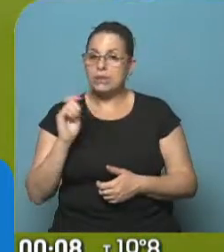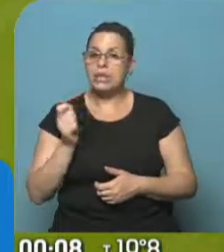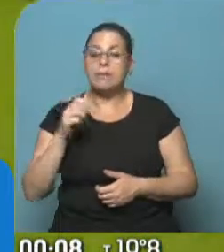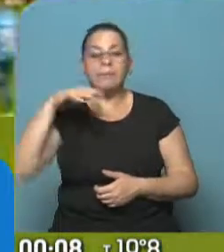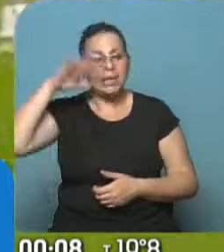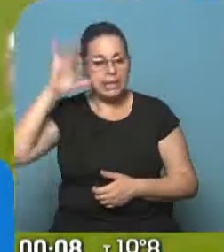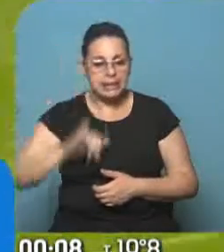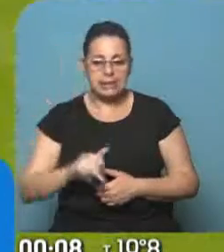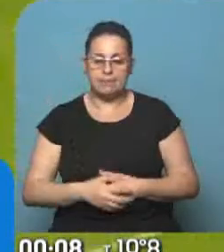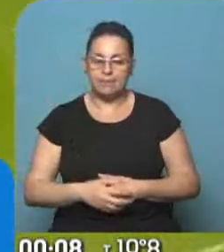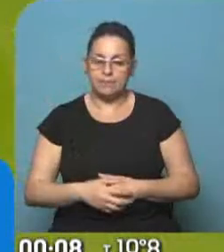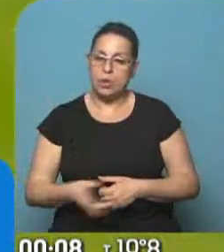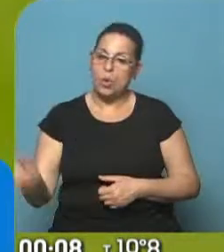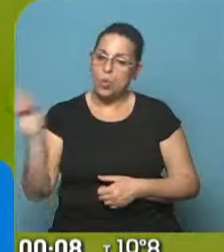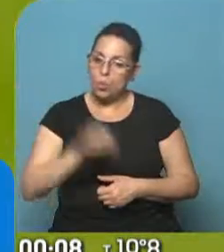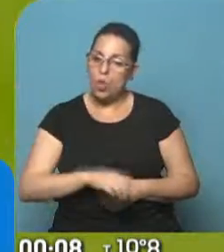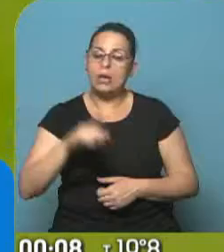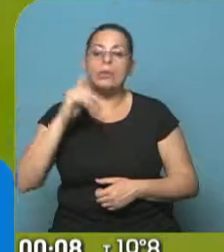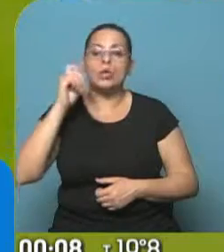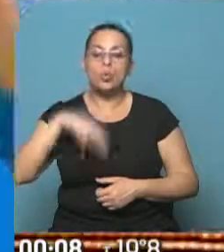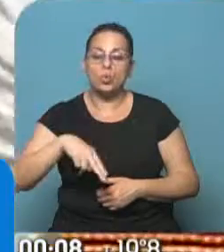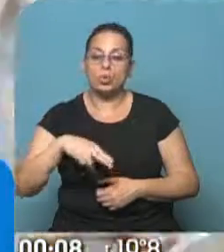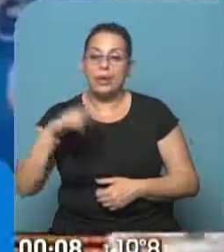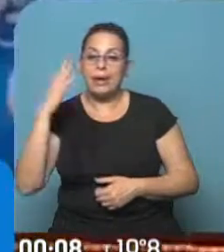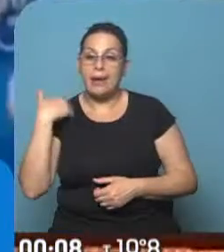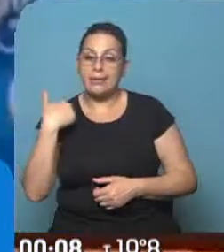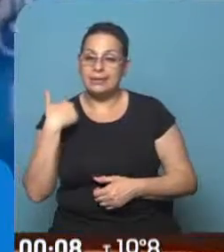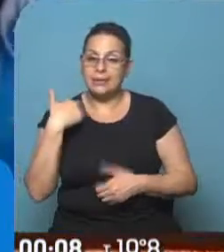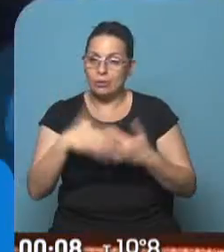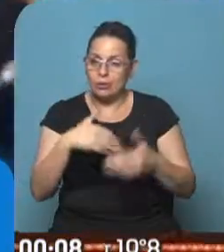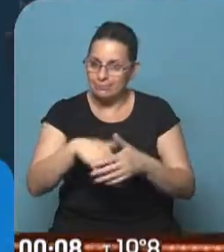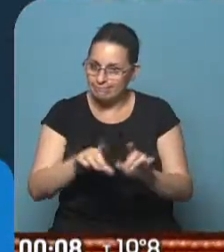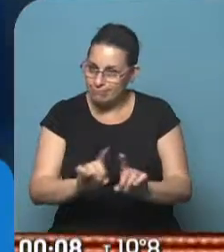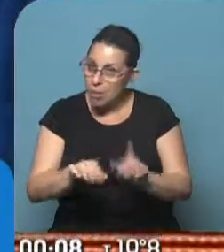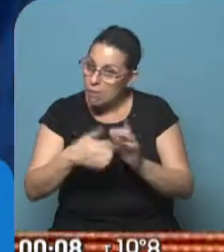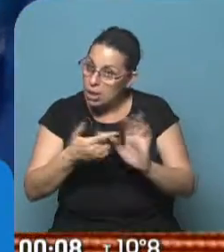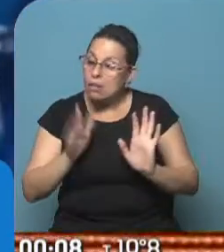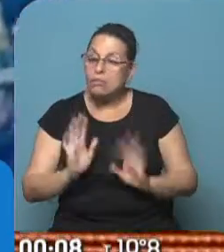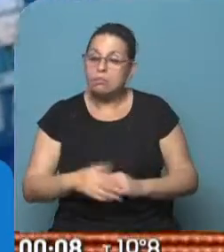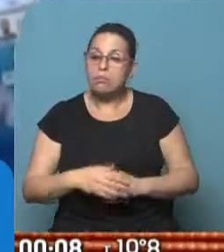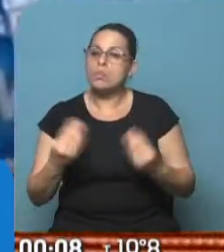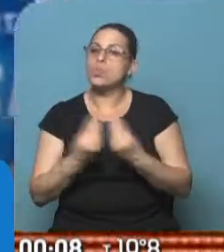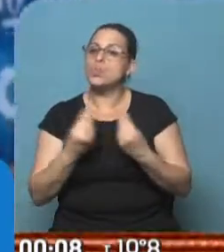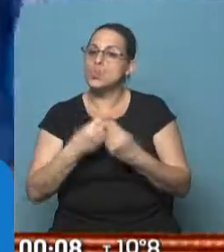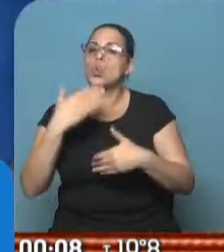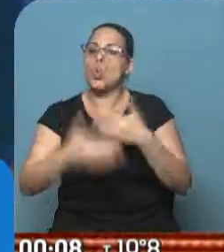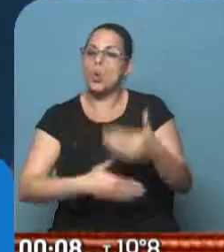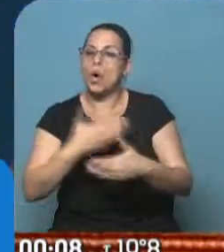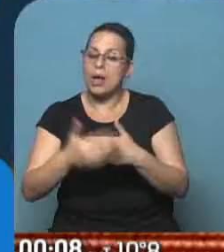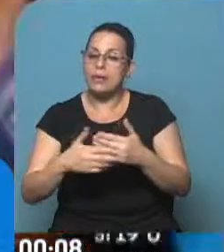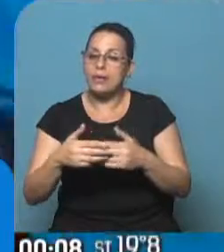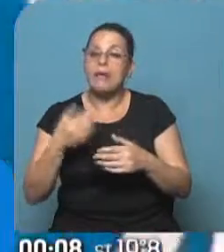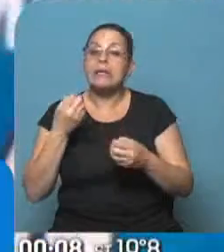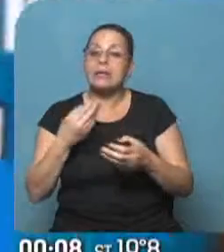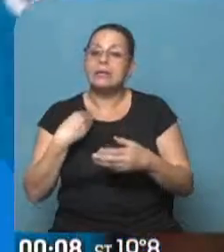Enzo Pérez. Vuelve el Kun Agüero, que no estuvo como protagonista. Por eso hay muchos que se juegan